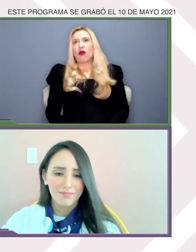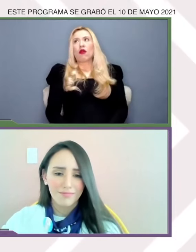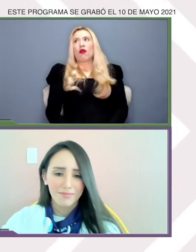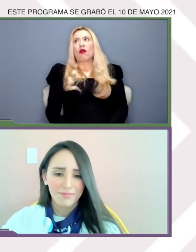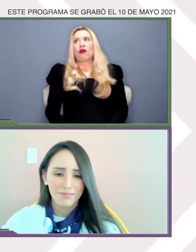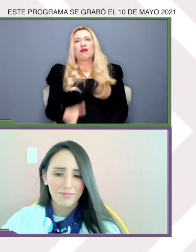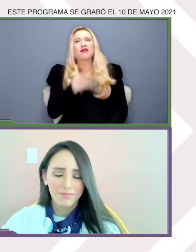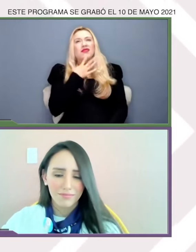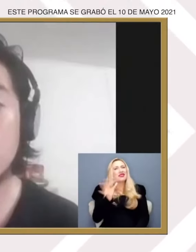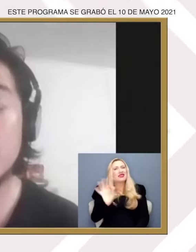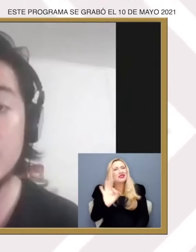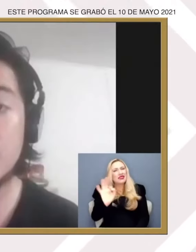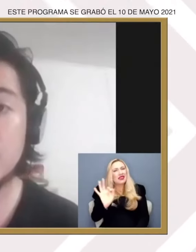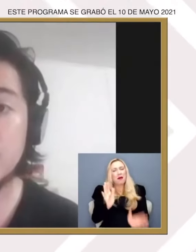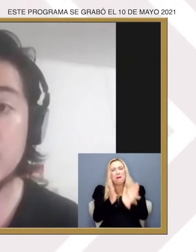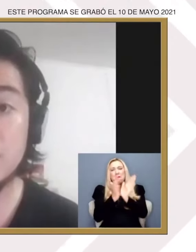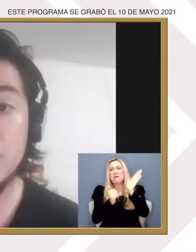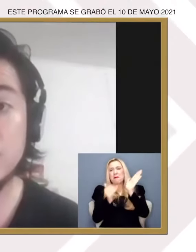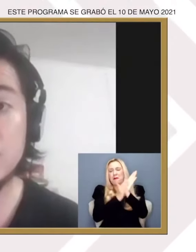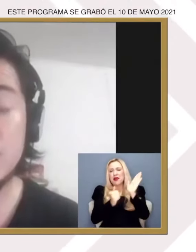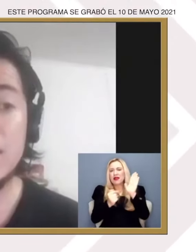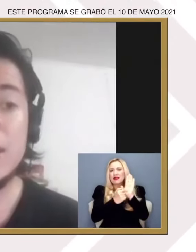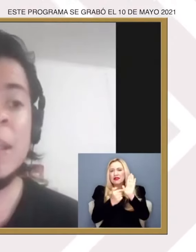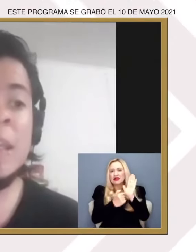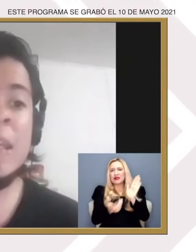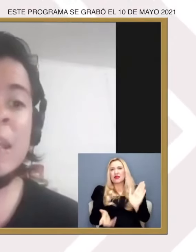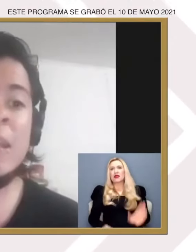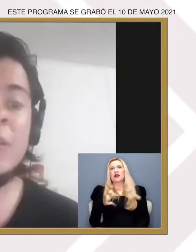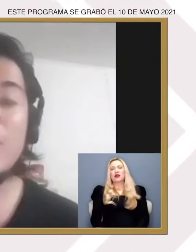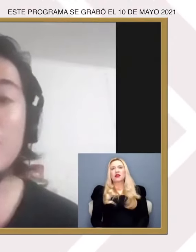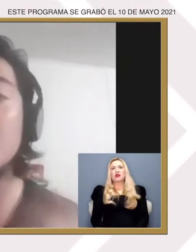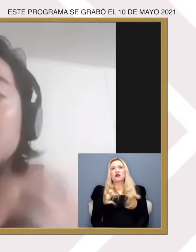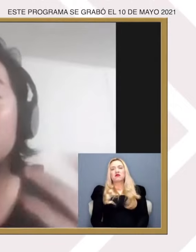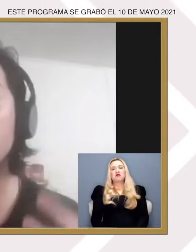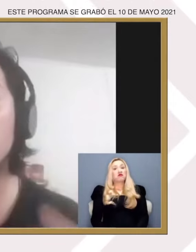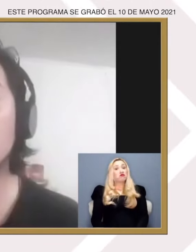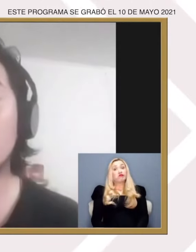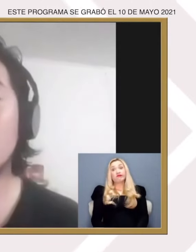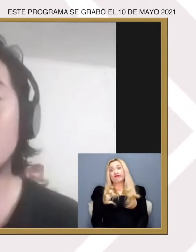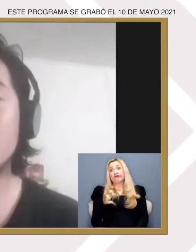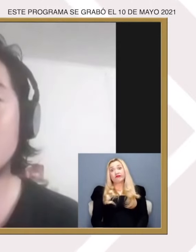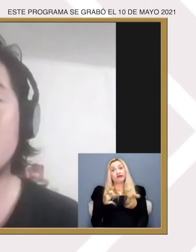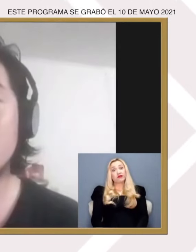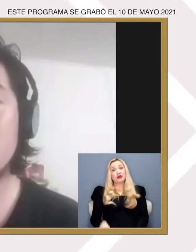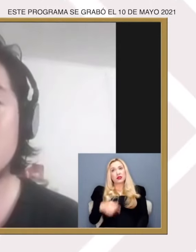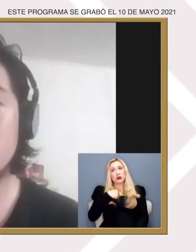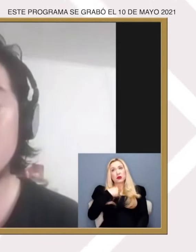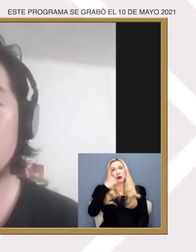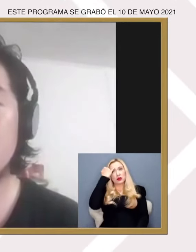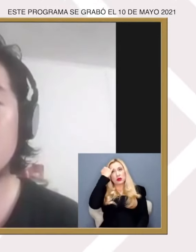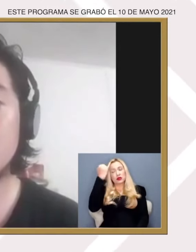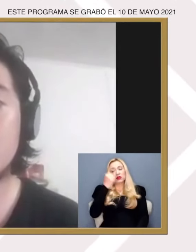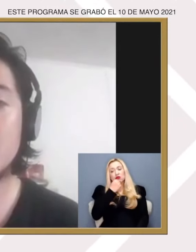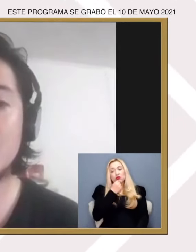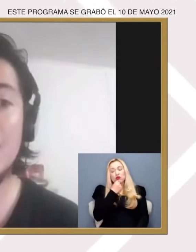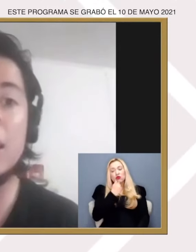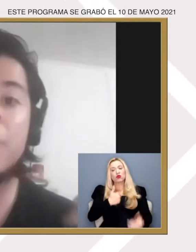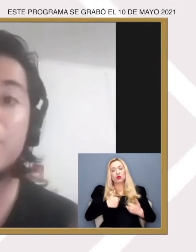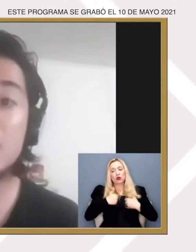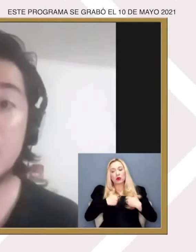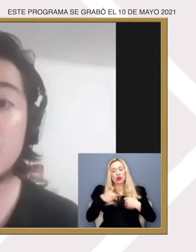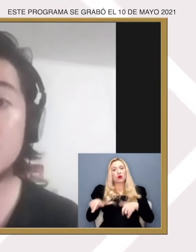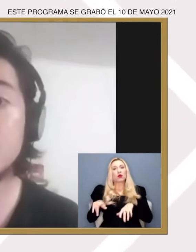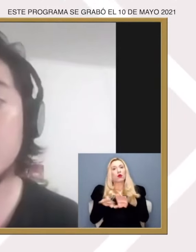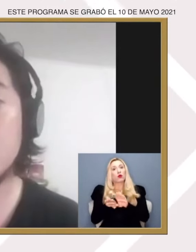tan sencillas, documentos de identificación. Y no me imagino por lo que estas infancias y adolescencias tienen